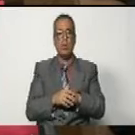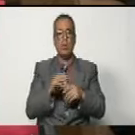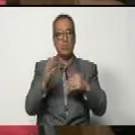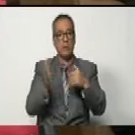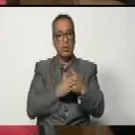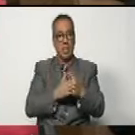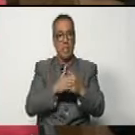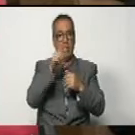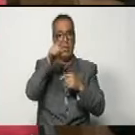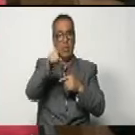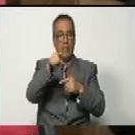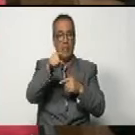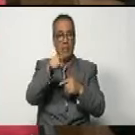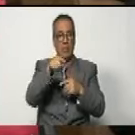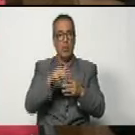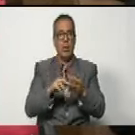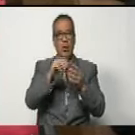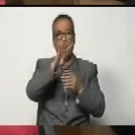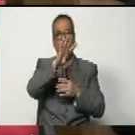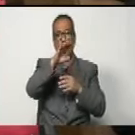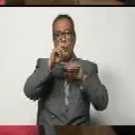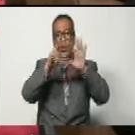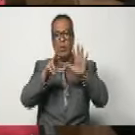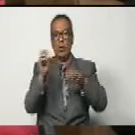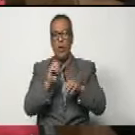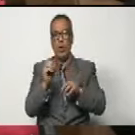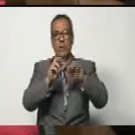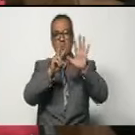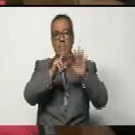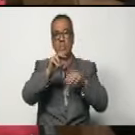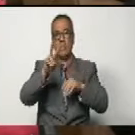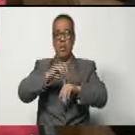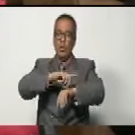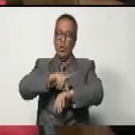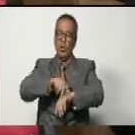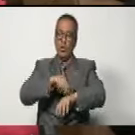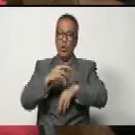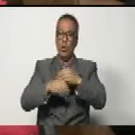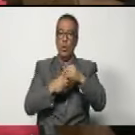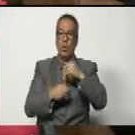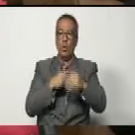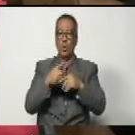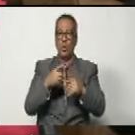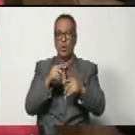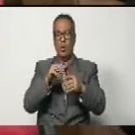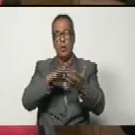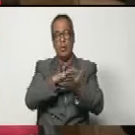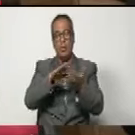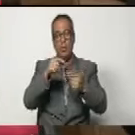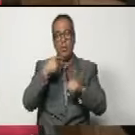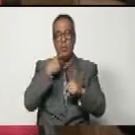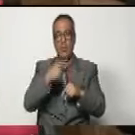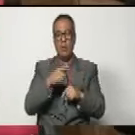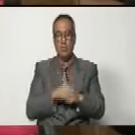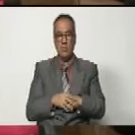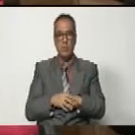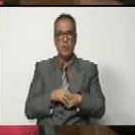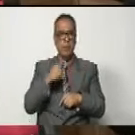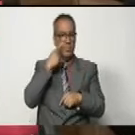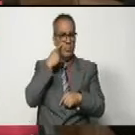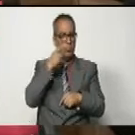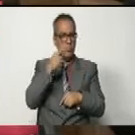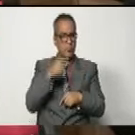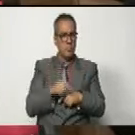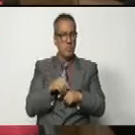cierre del establecimiento entre 48 y 72 horas según sea la gravedad del caso. Es todo, vicepresidente.